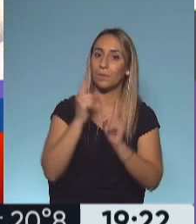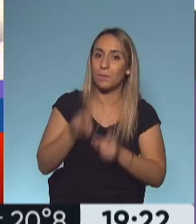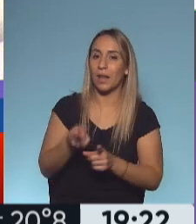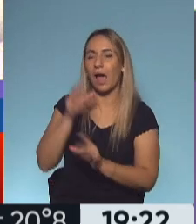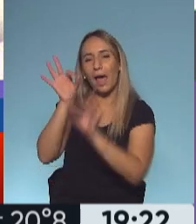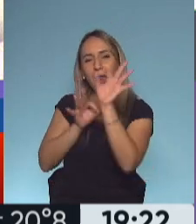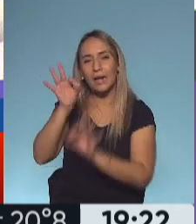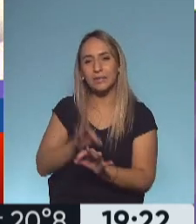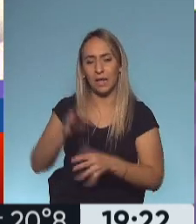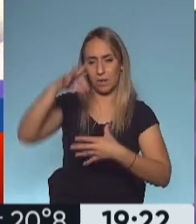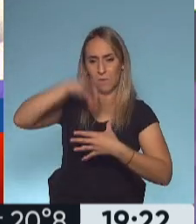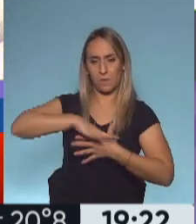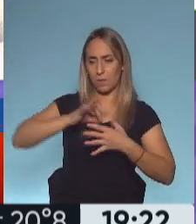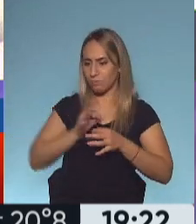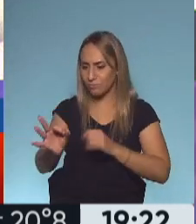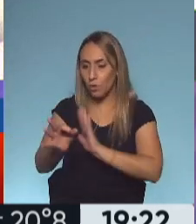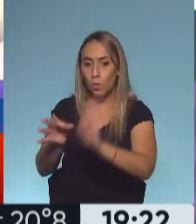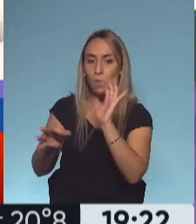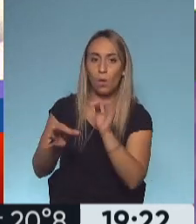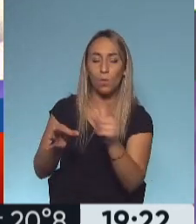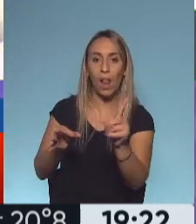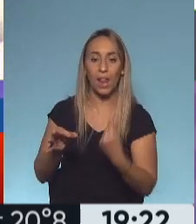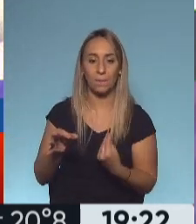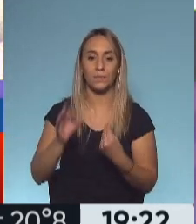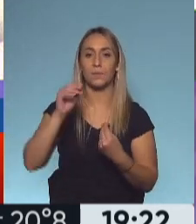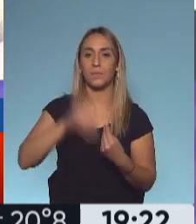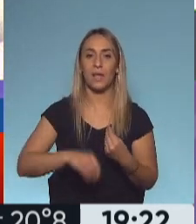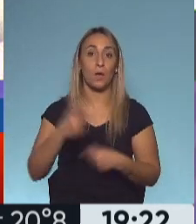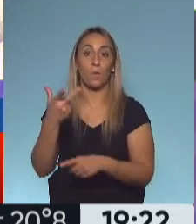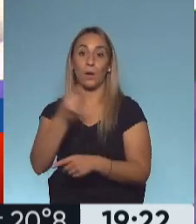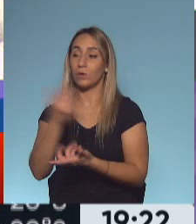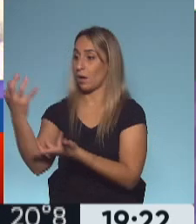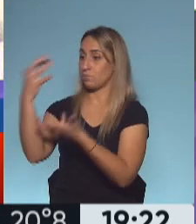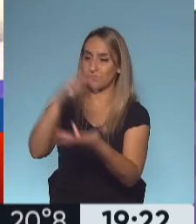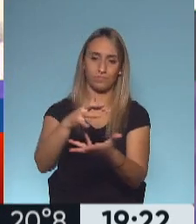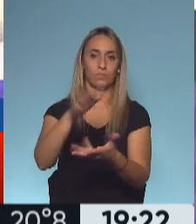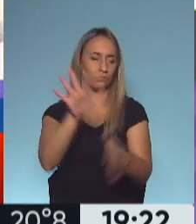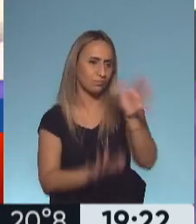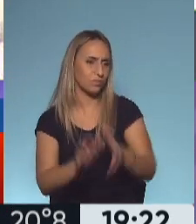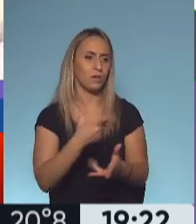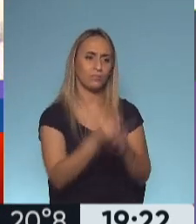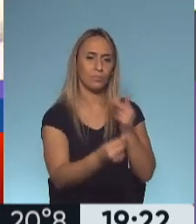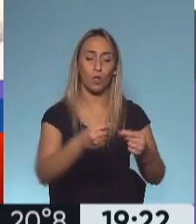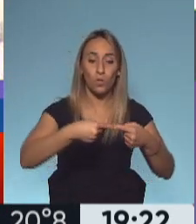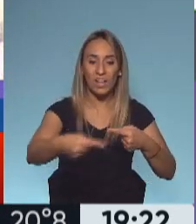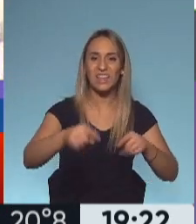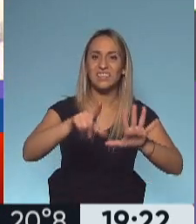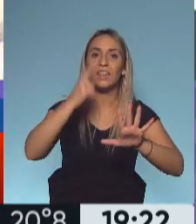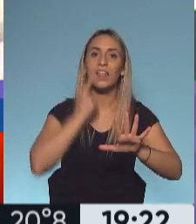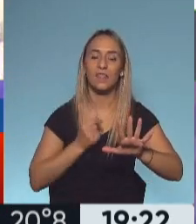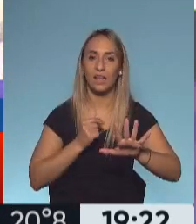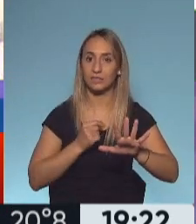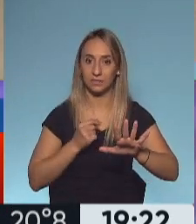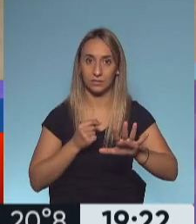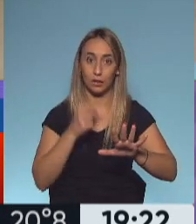supuesto, intensificar la campaña de vacunación. Vacuna que nos entregan, vacuna que aplicamos en los siguientes 7 días, porque son dos mecanismos muy